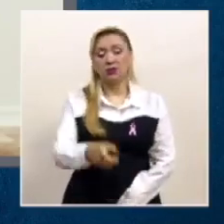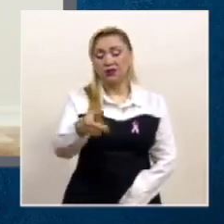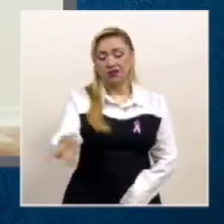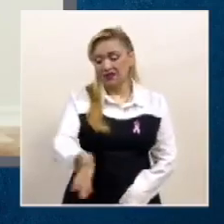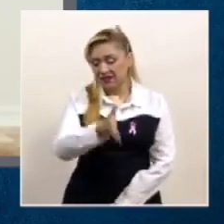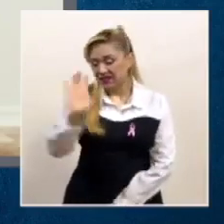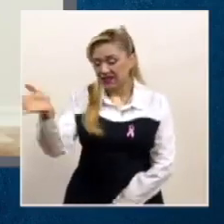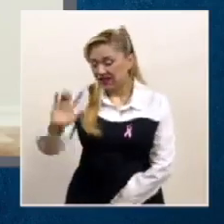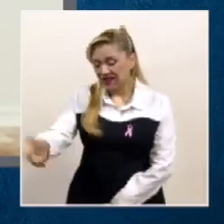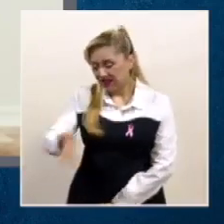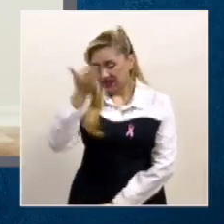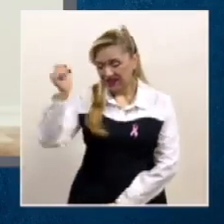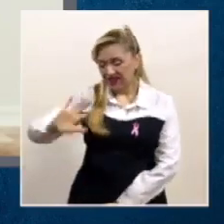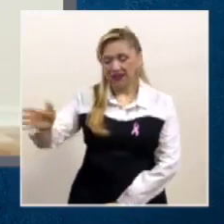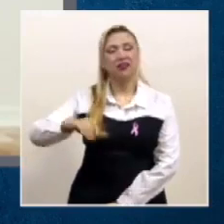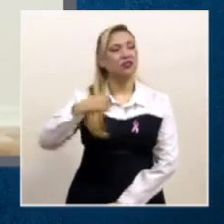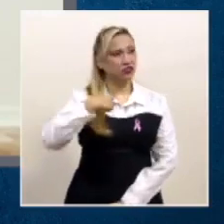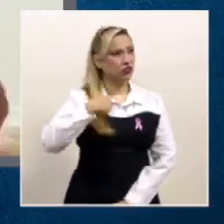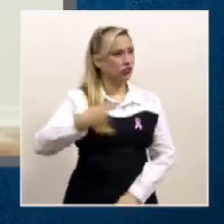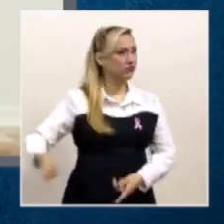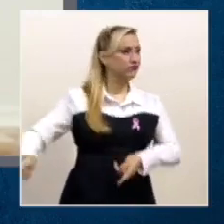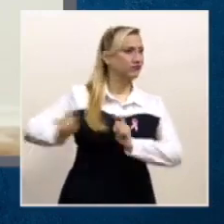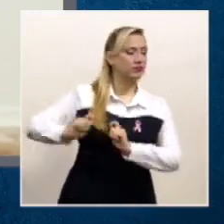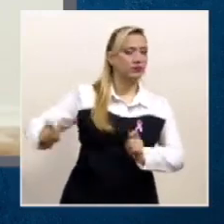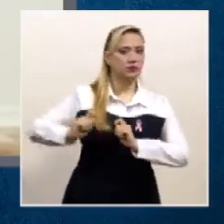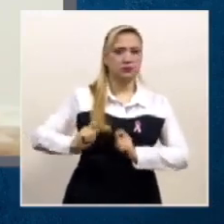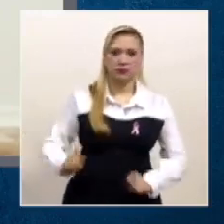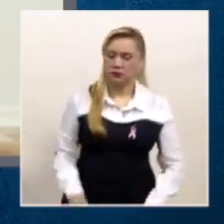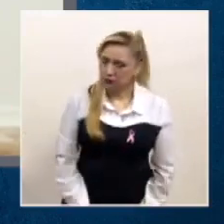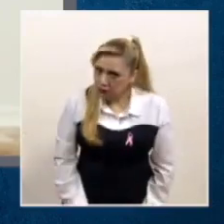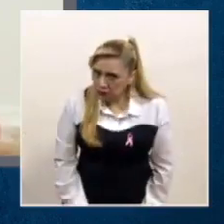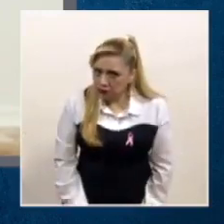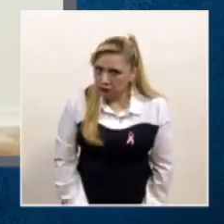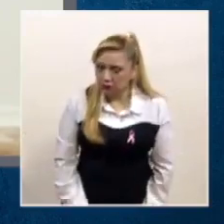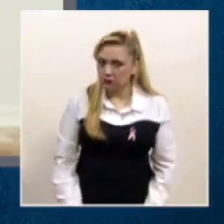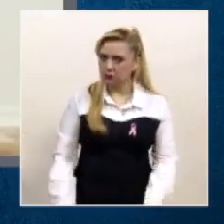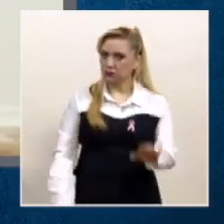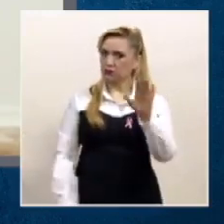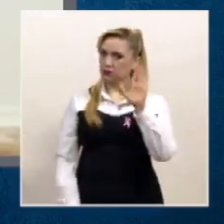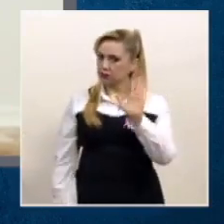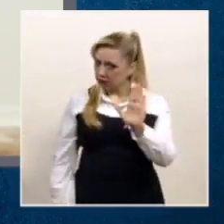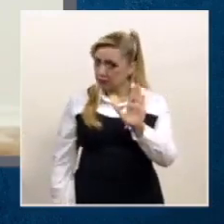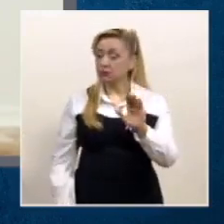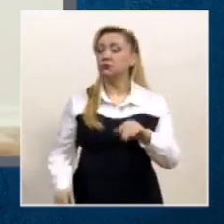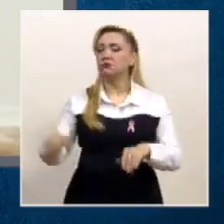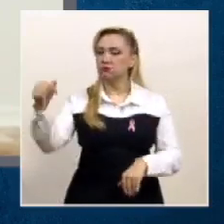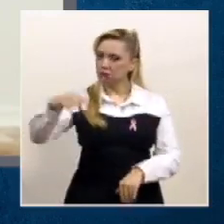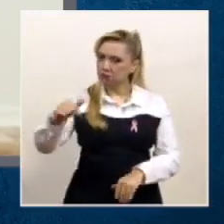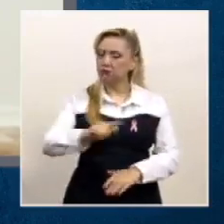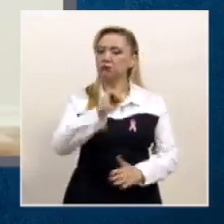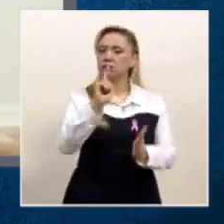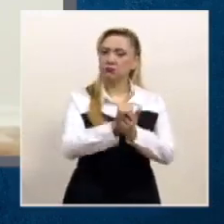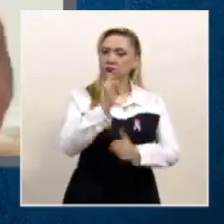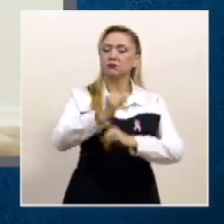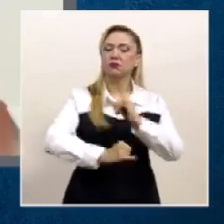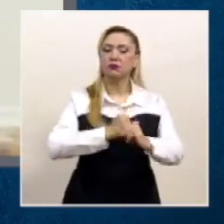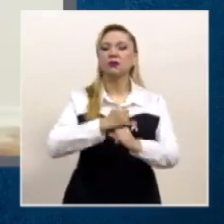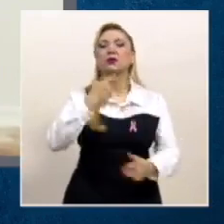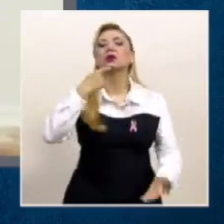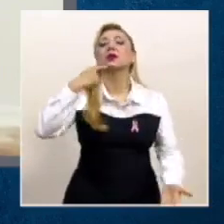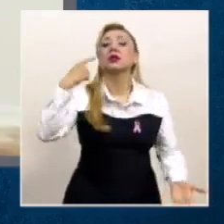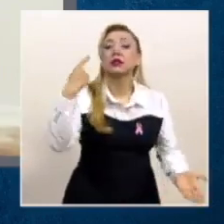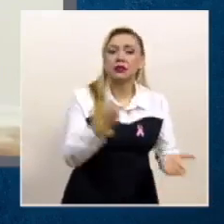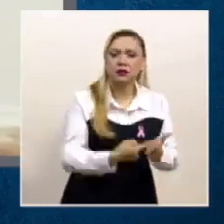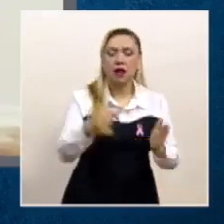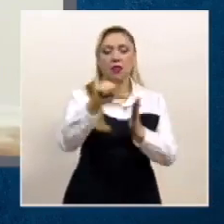que necesitan o requieren. Entonces, en virtud de esto, la propia convención establece en